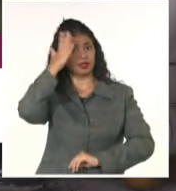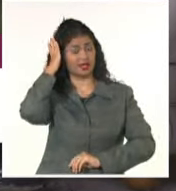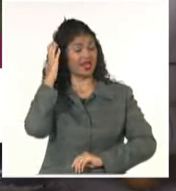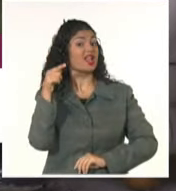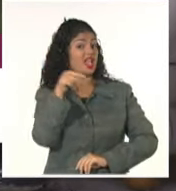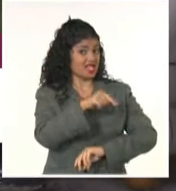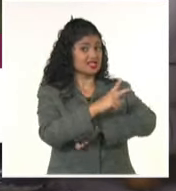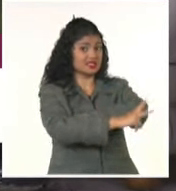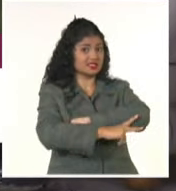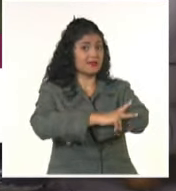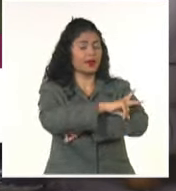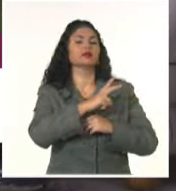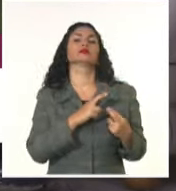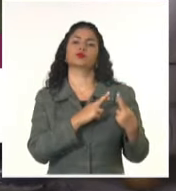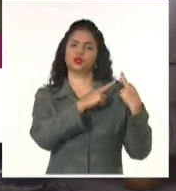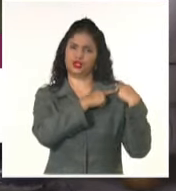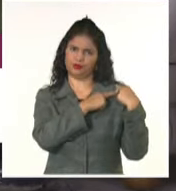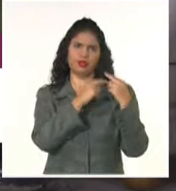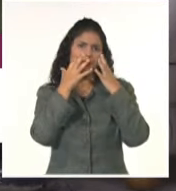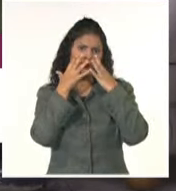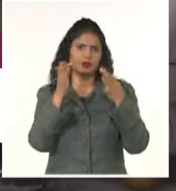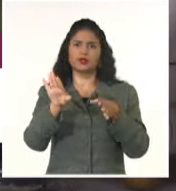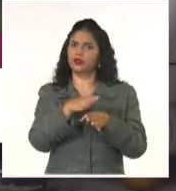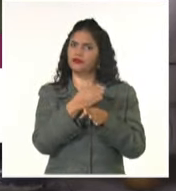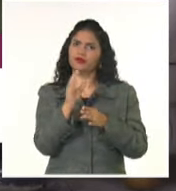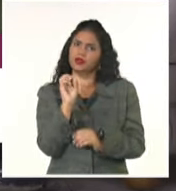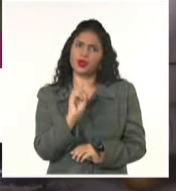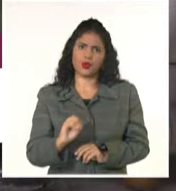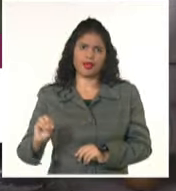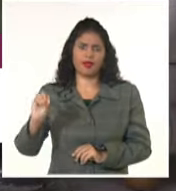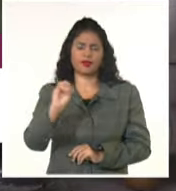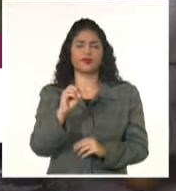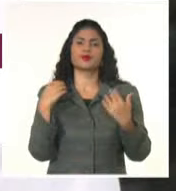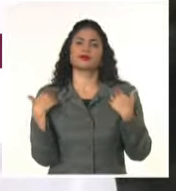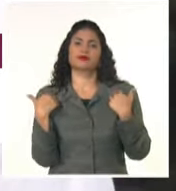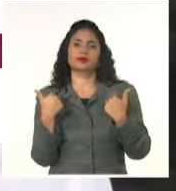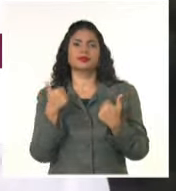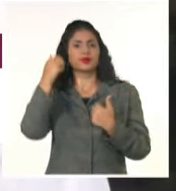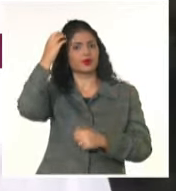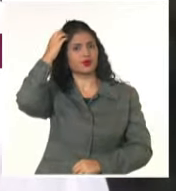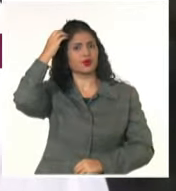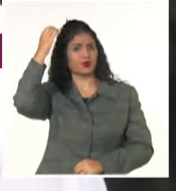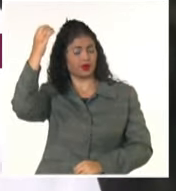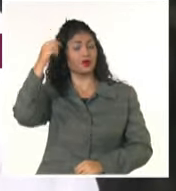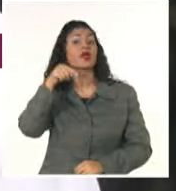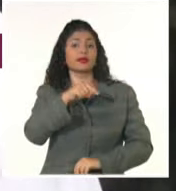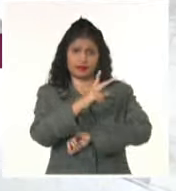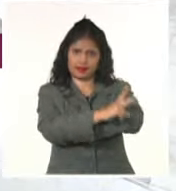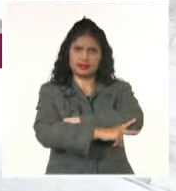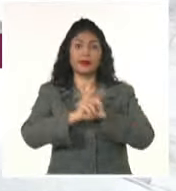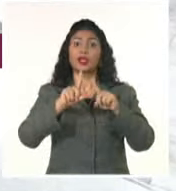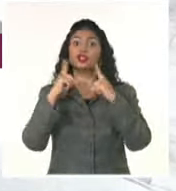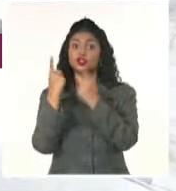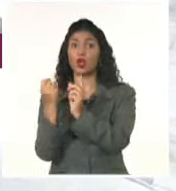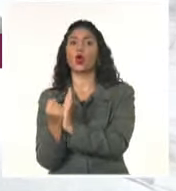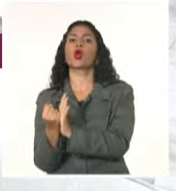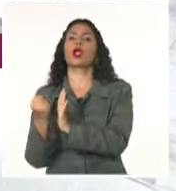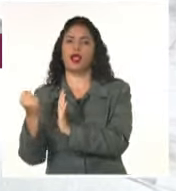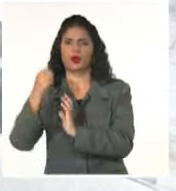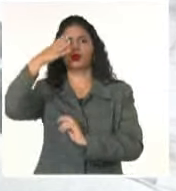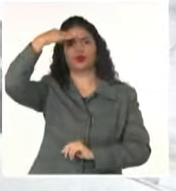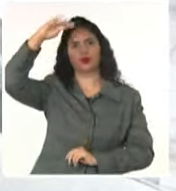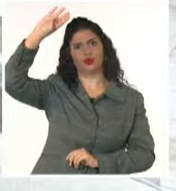responsabilidades importantes en diferentes ámbitos en la dirección del gobierno namibio. Y todos, resaltó,